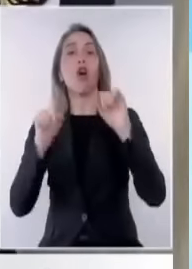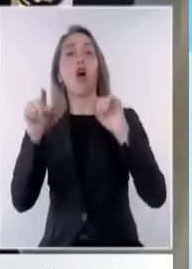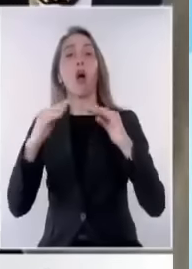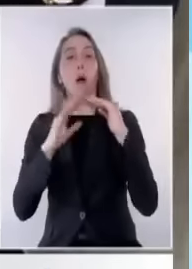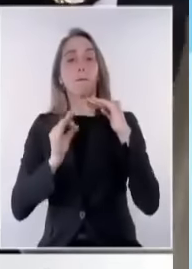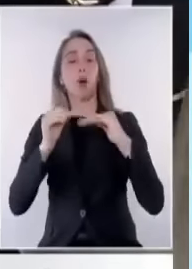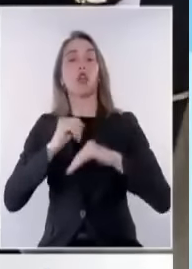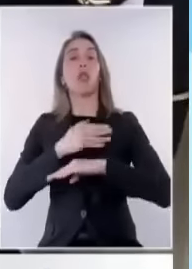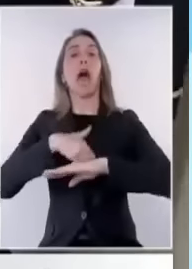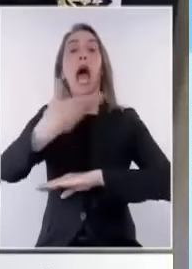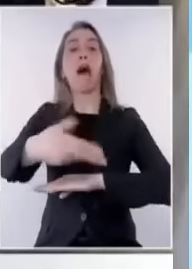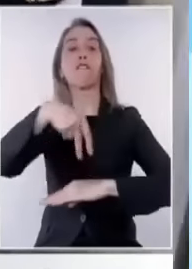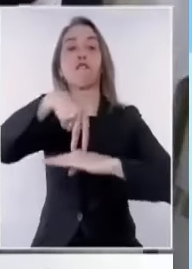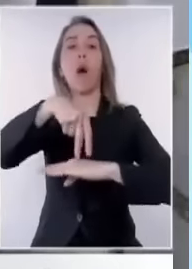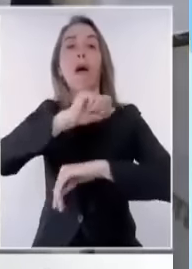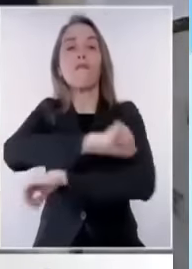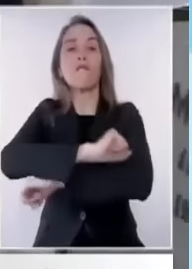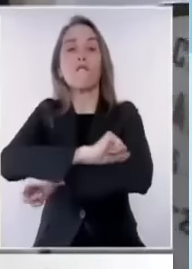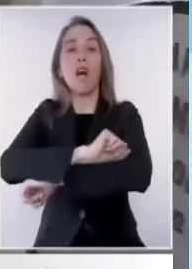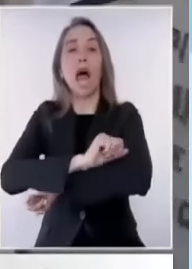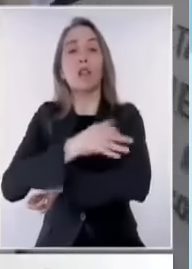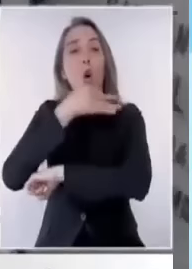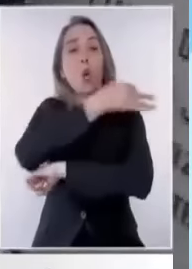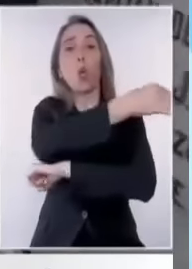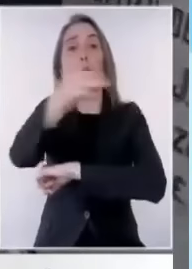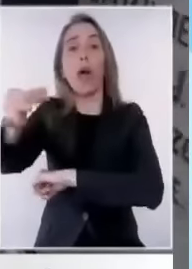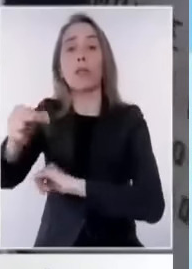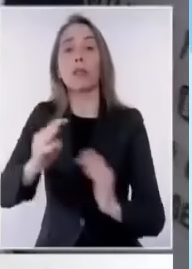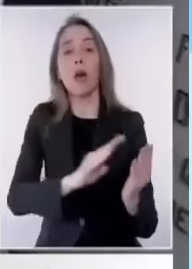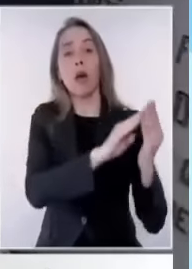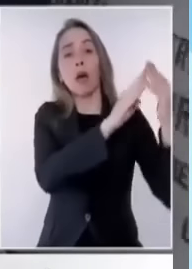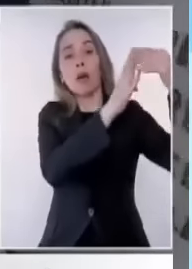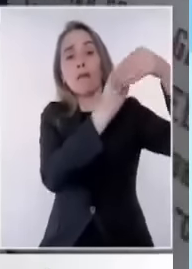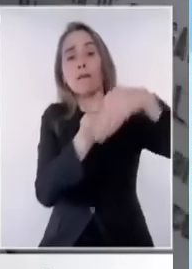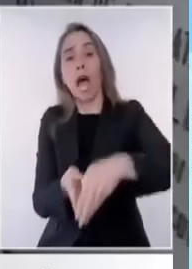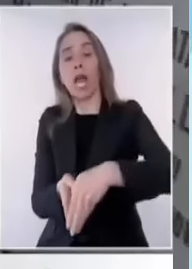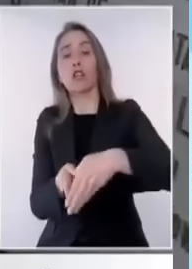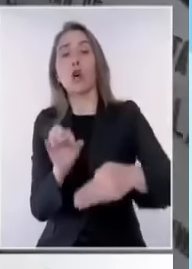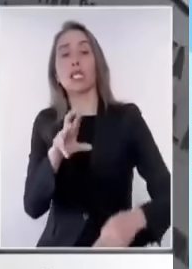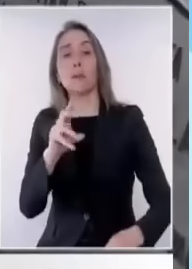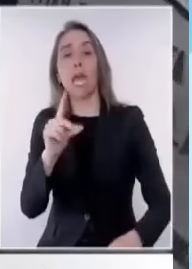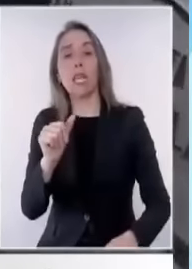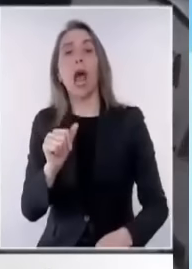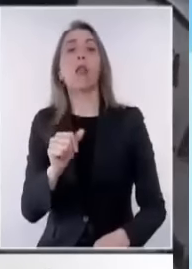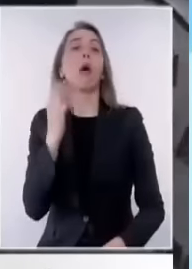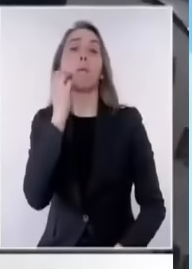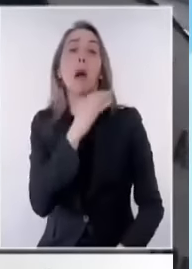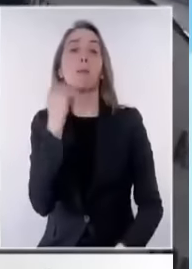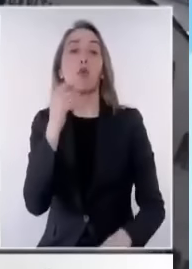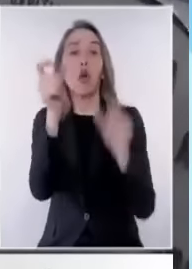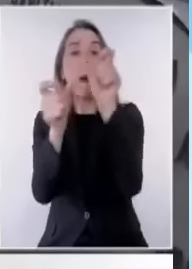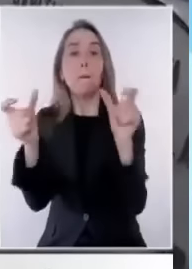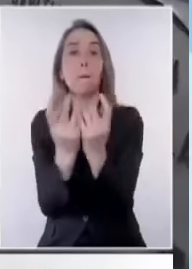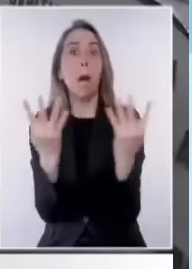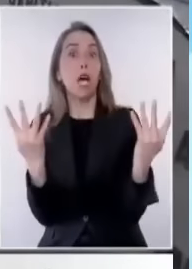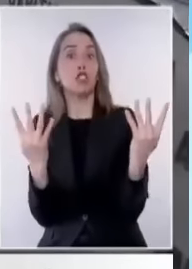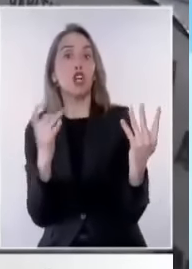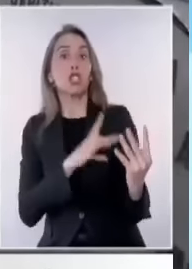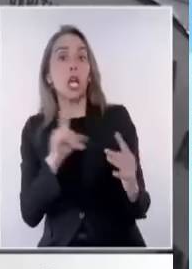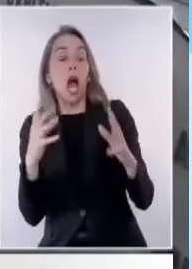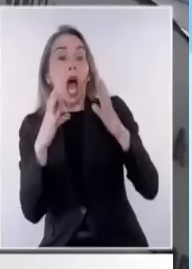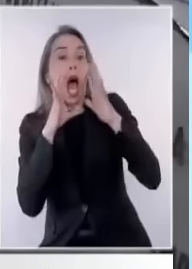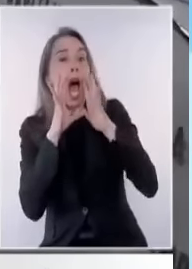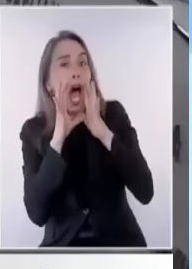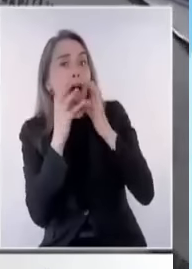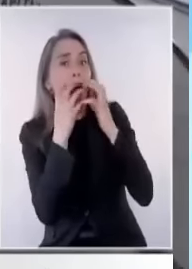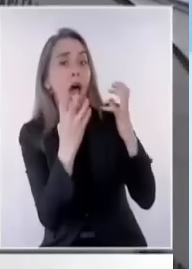balcón a dar cuenta del hundimiento de la Esmeralda y el fallecimiento de Arturo Prat ante el pueblo de Santiago. Y se genera un vitrio,